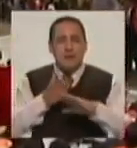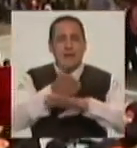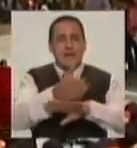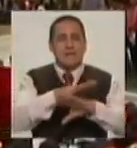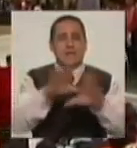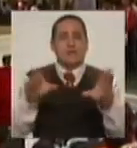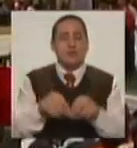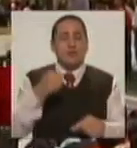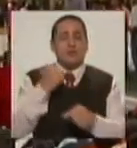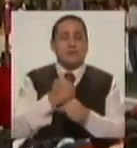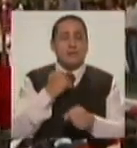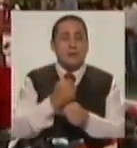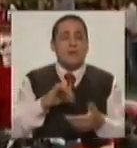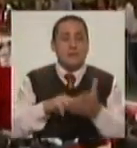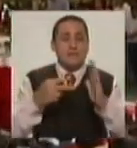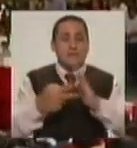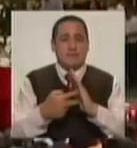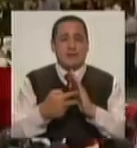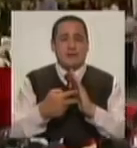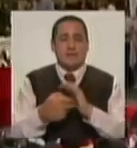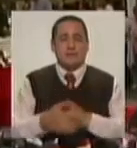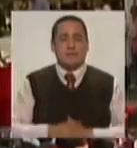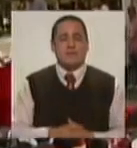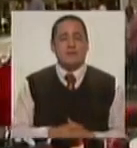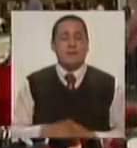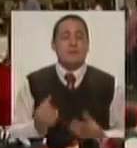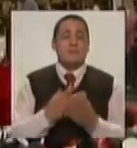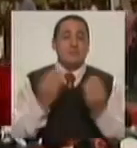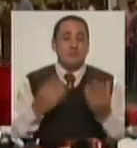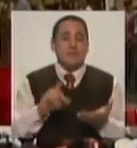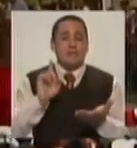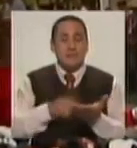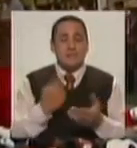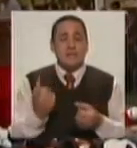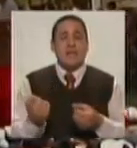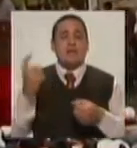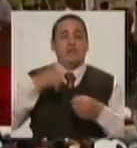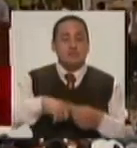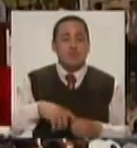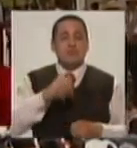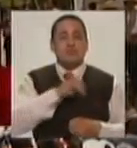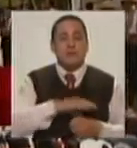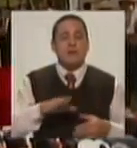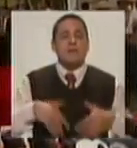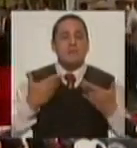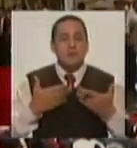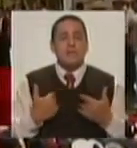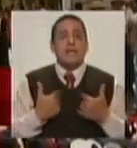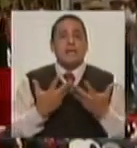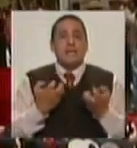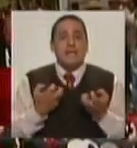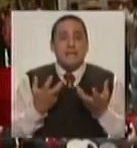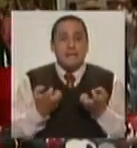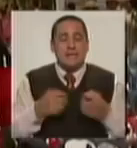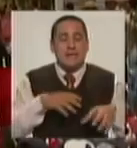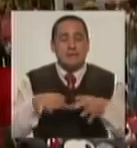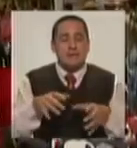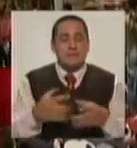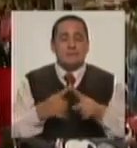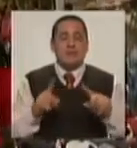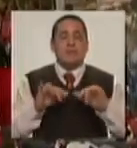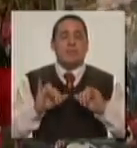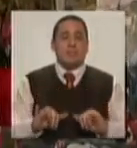el impacto que eso va a significar. Muchas veces la inclusión social se puede quedar en buenos deseos si es que no